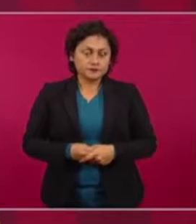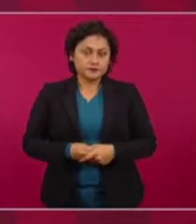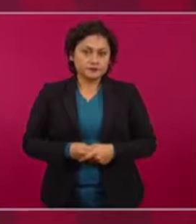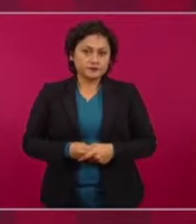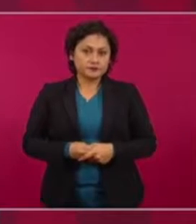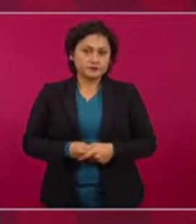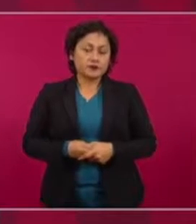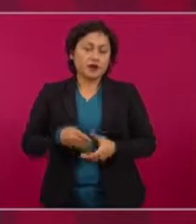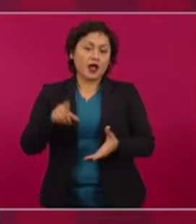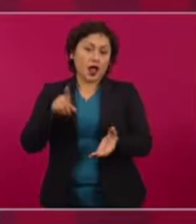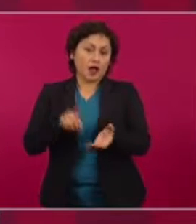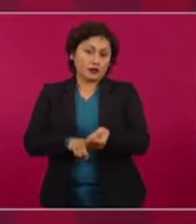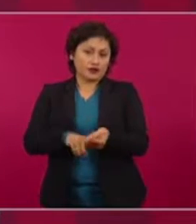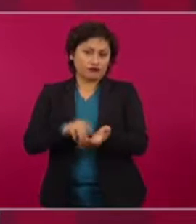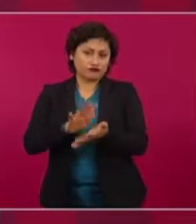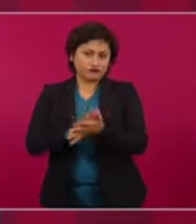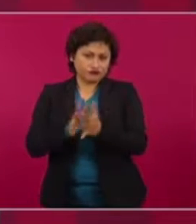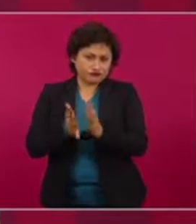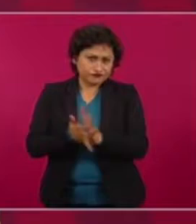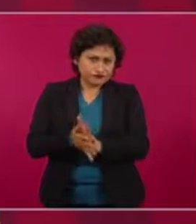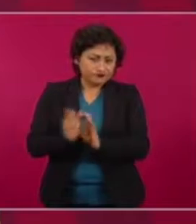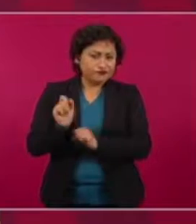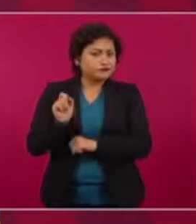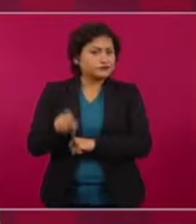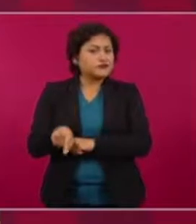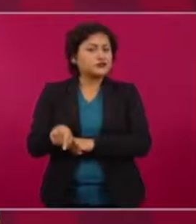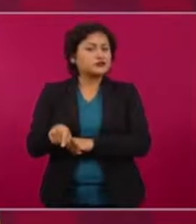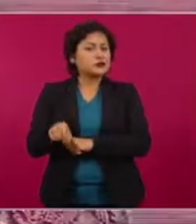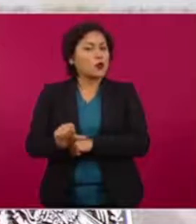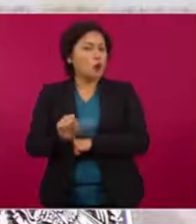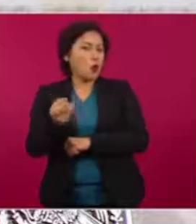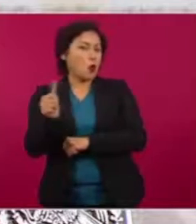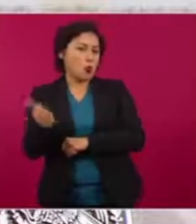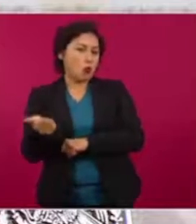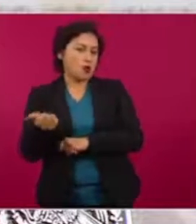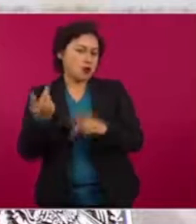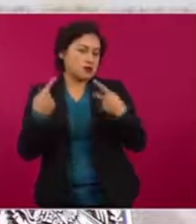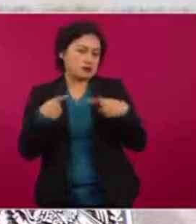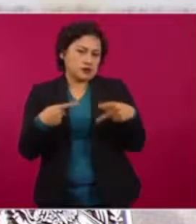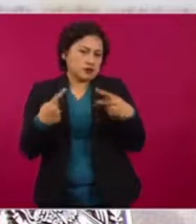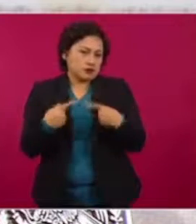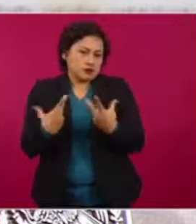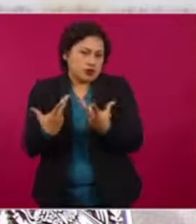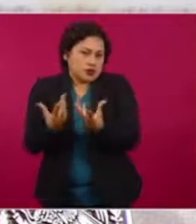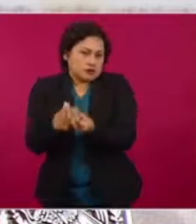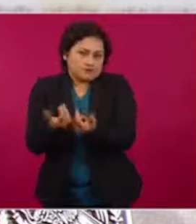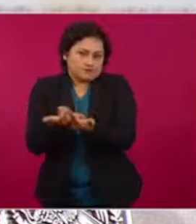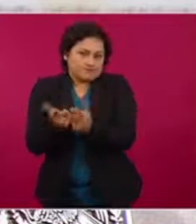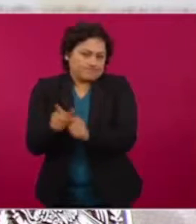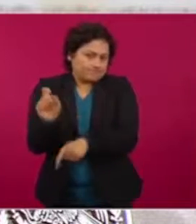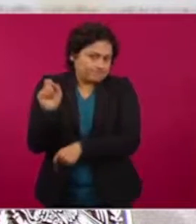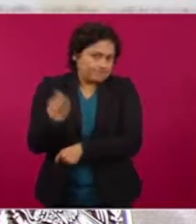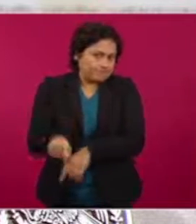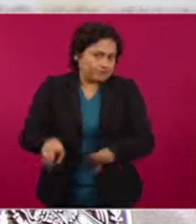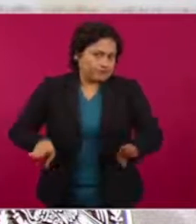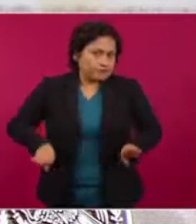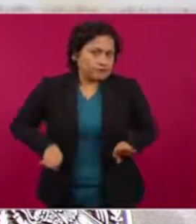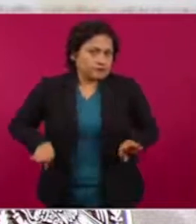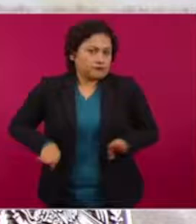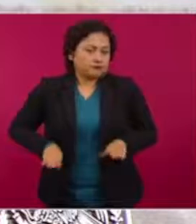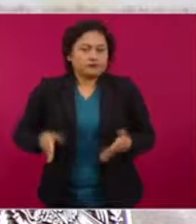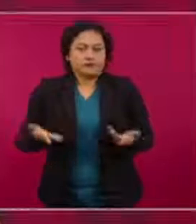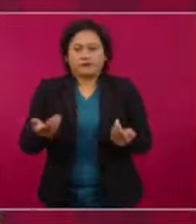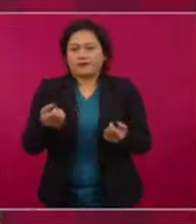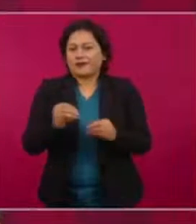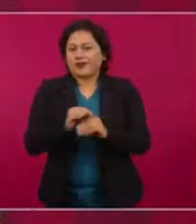participaron otras personalidades la